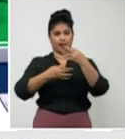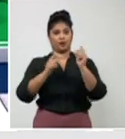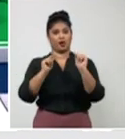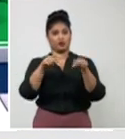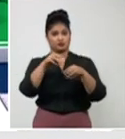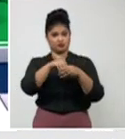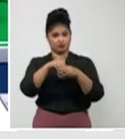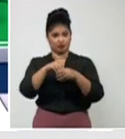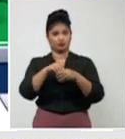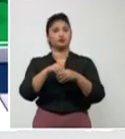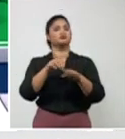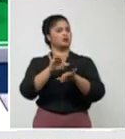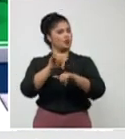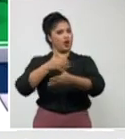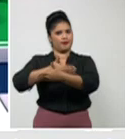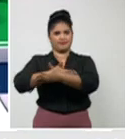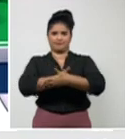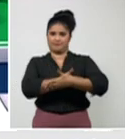diagnostican.